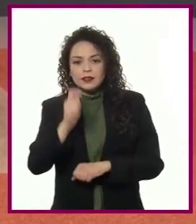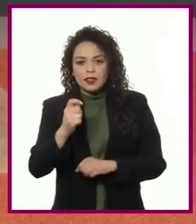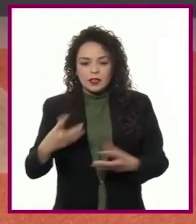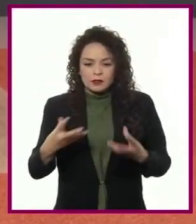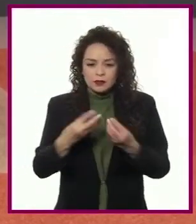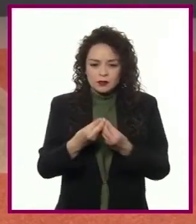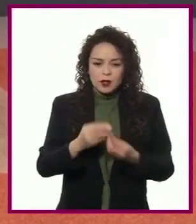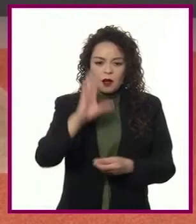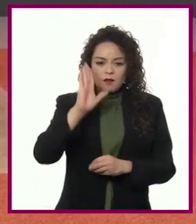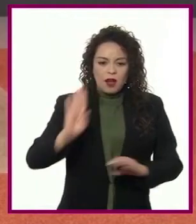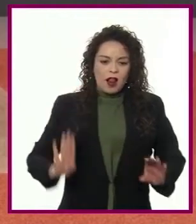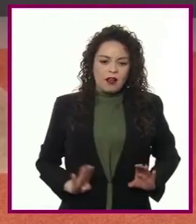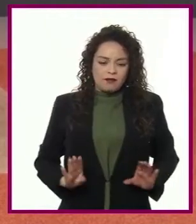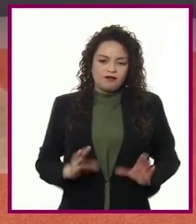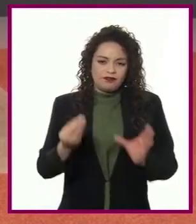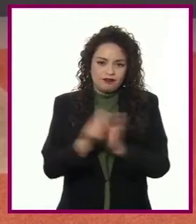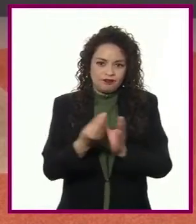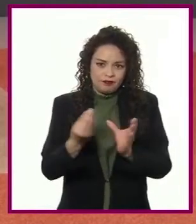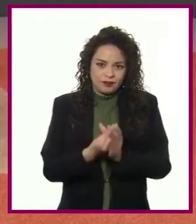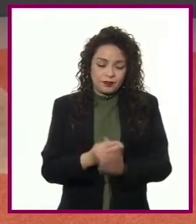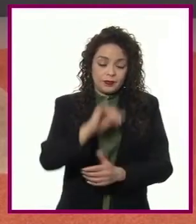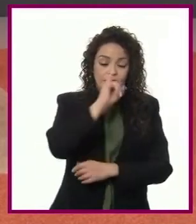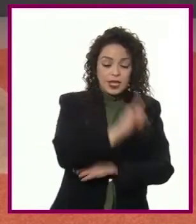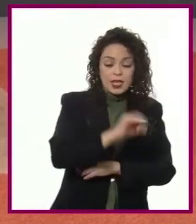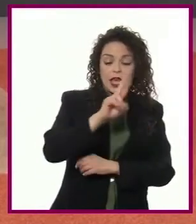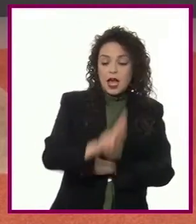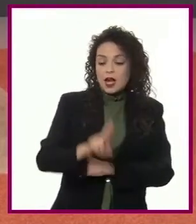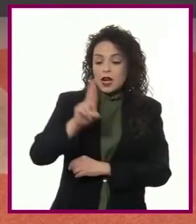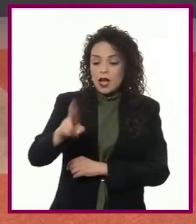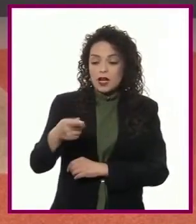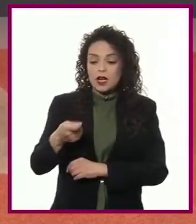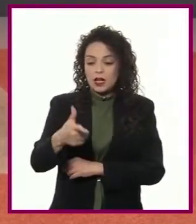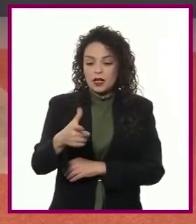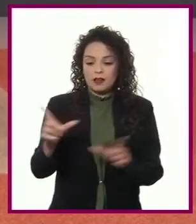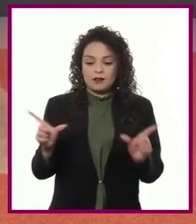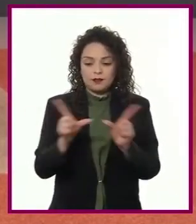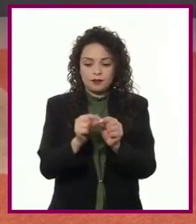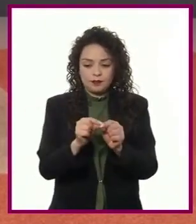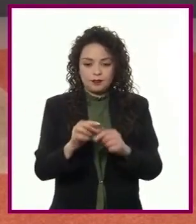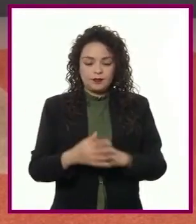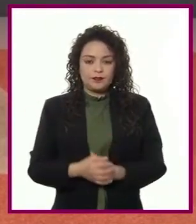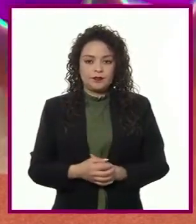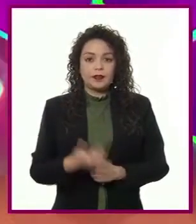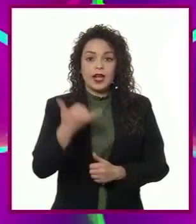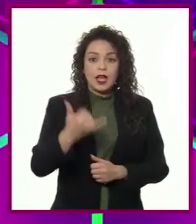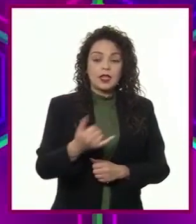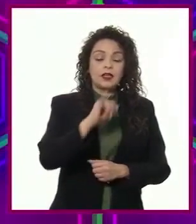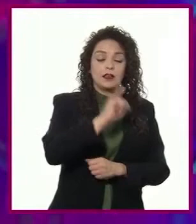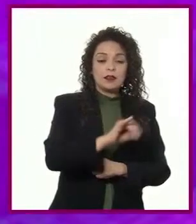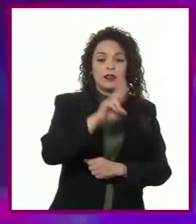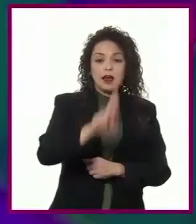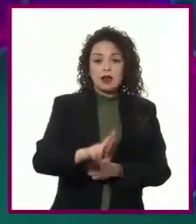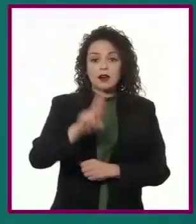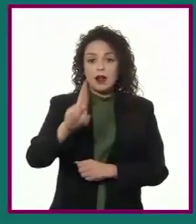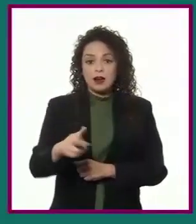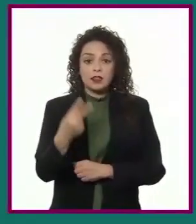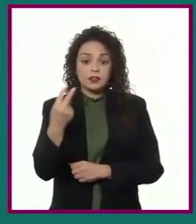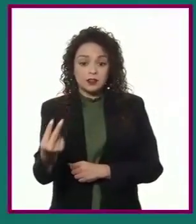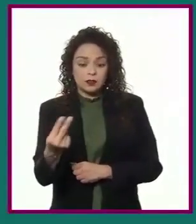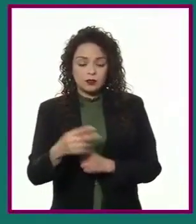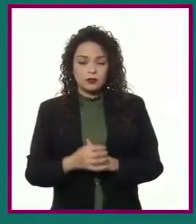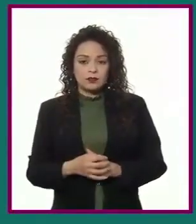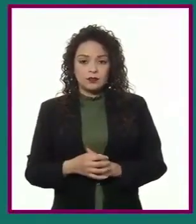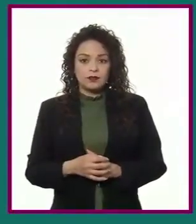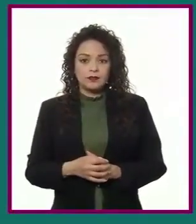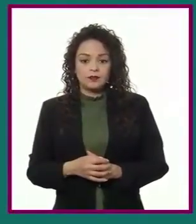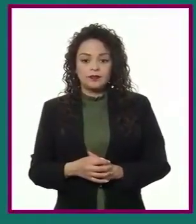galaxias irregulares, IRR, primero E, IRR, segundo. Comencemos con las